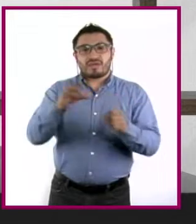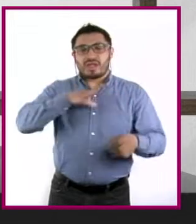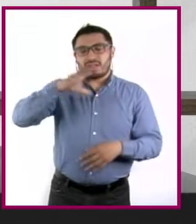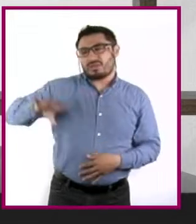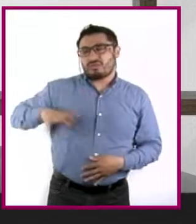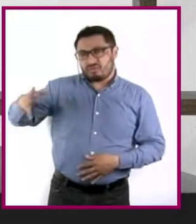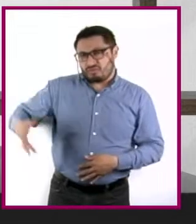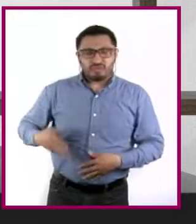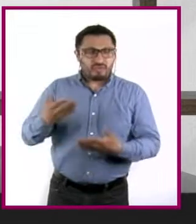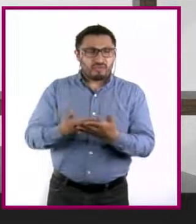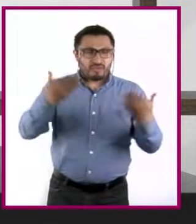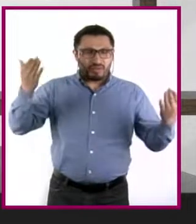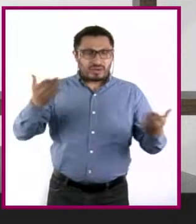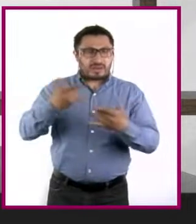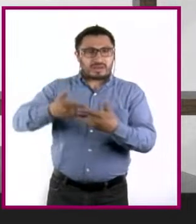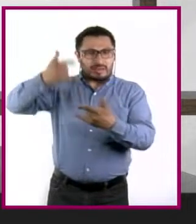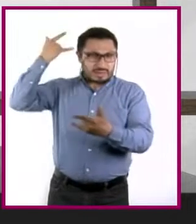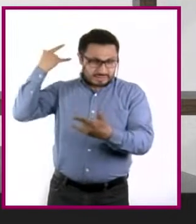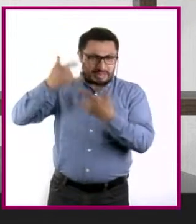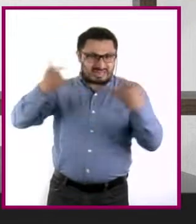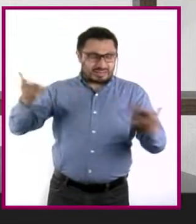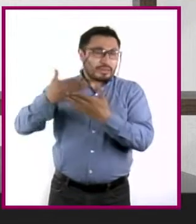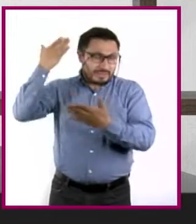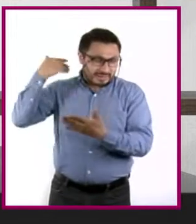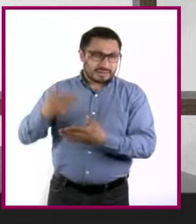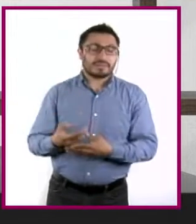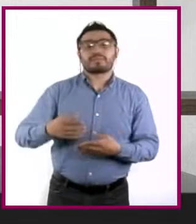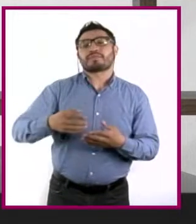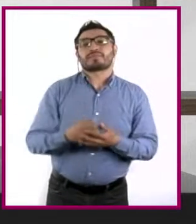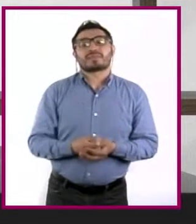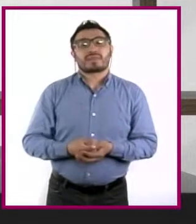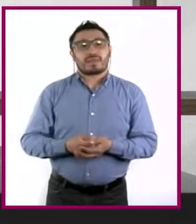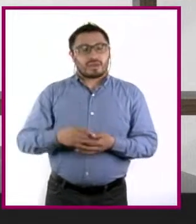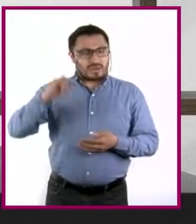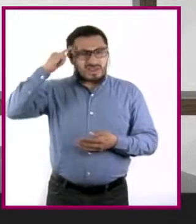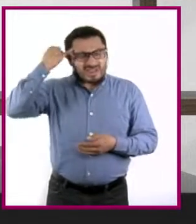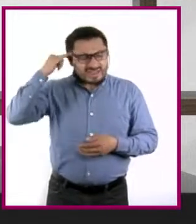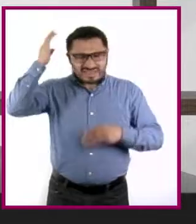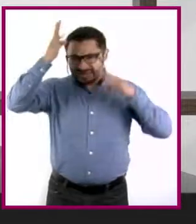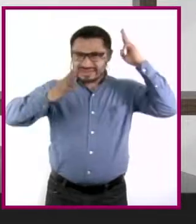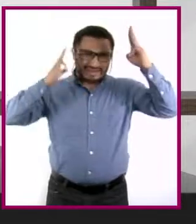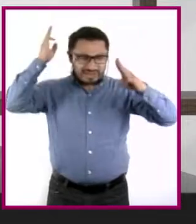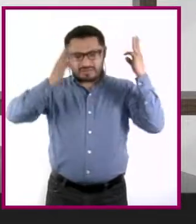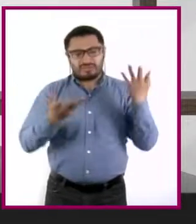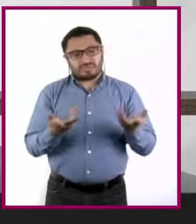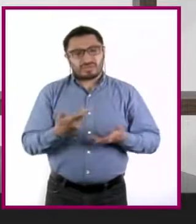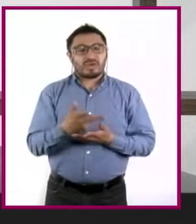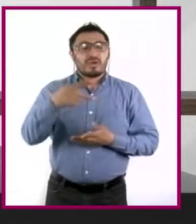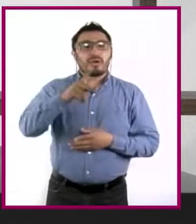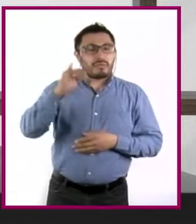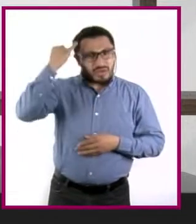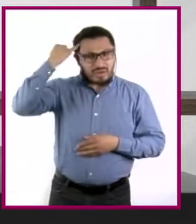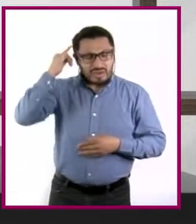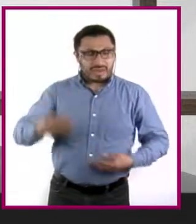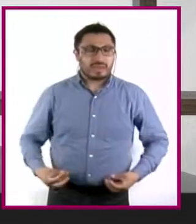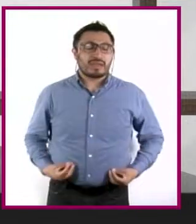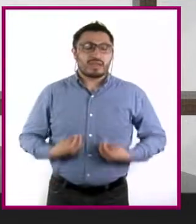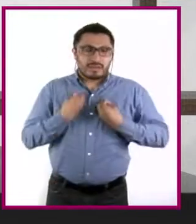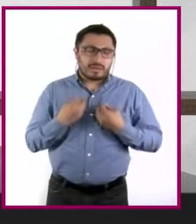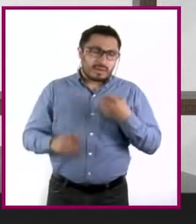orgullosa de su pasado, de sus raíces indígenas, del indígena de museo, por decirlo de alguna manera. Pero del indígena vivo, de